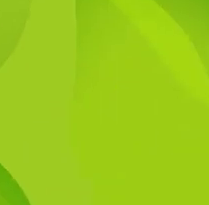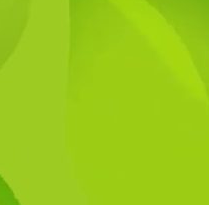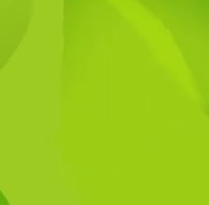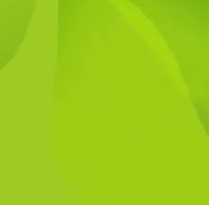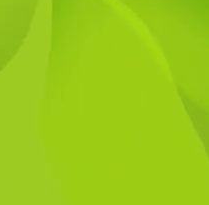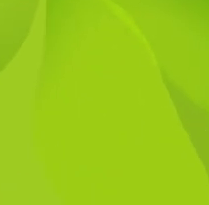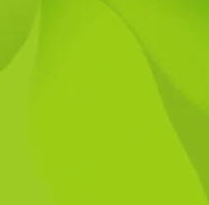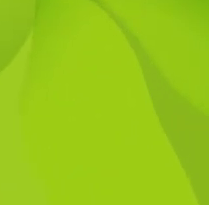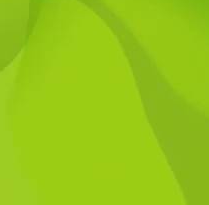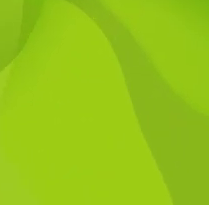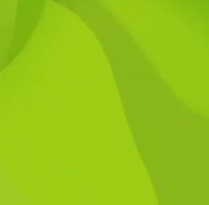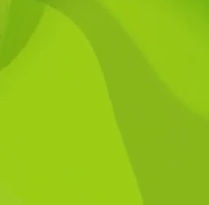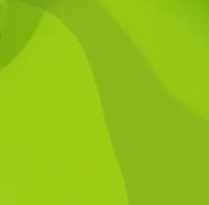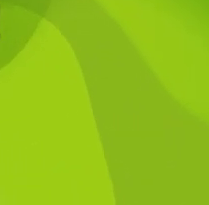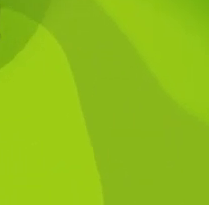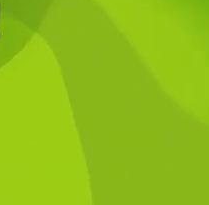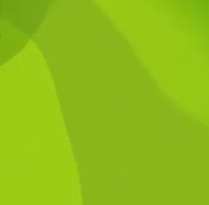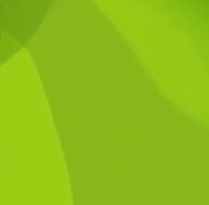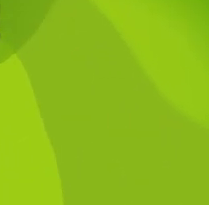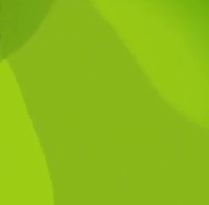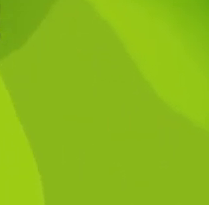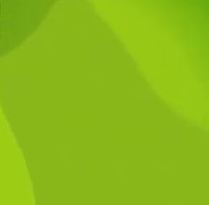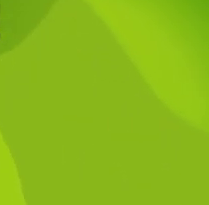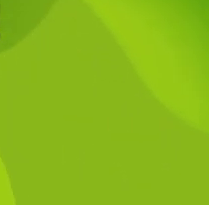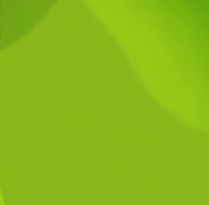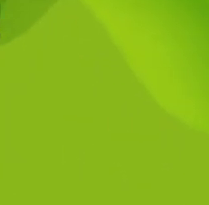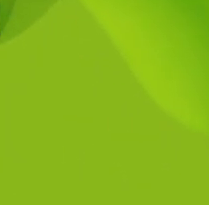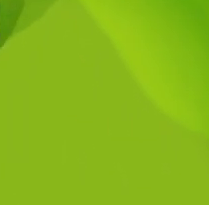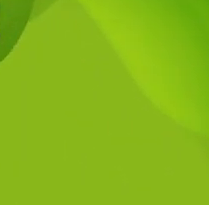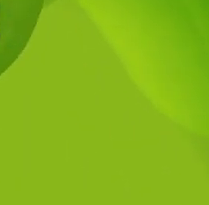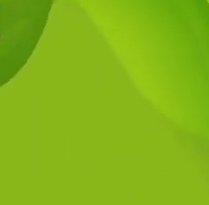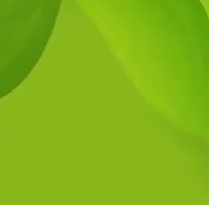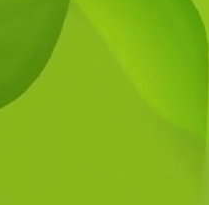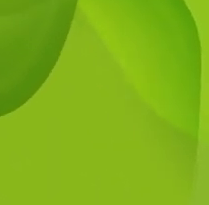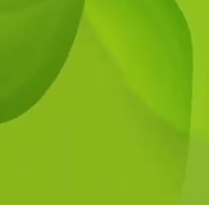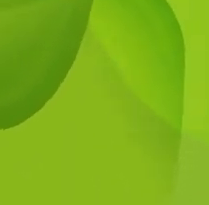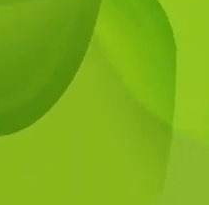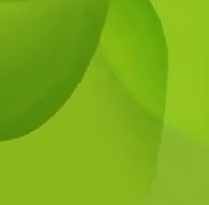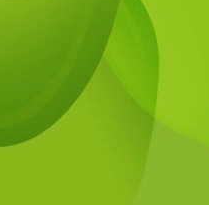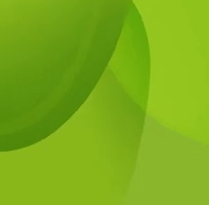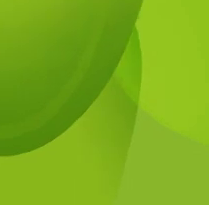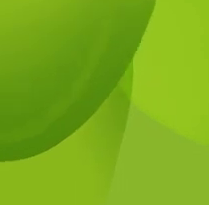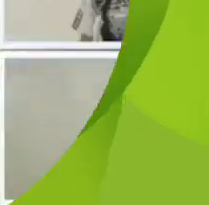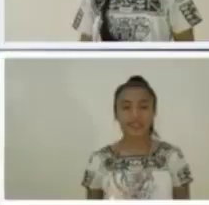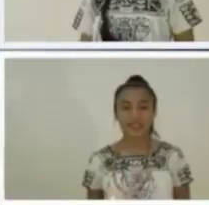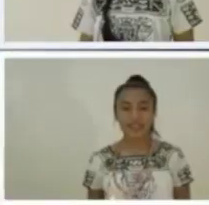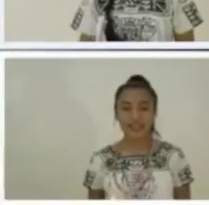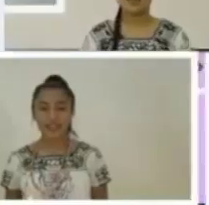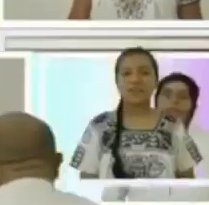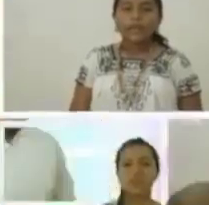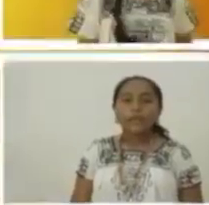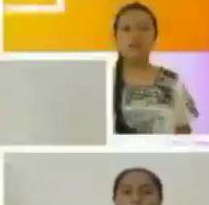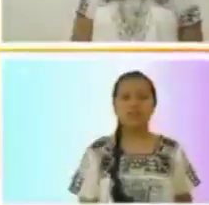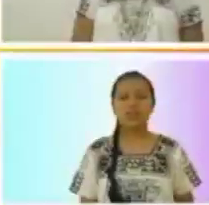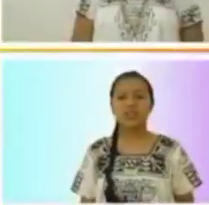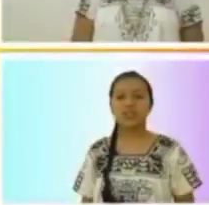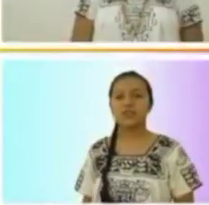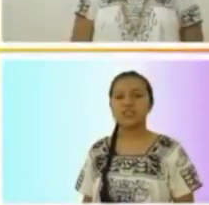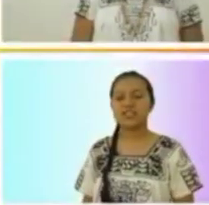aprendeencasa.sep.gob.mx. No te muevas de tu lugar, porque viene algo muy importante.